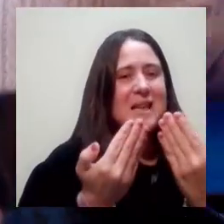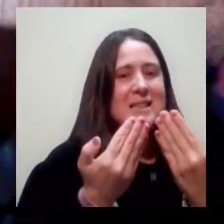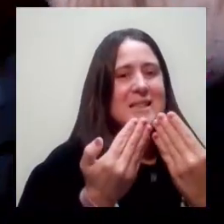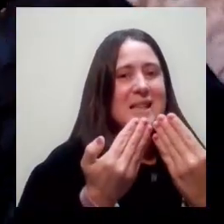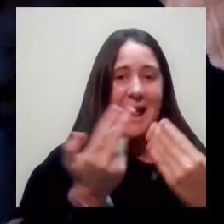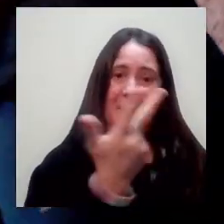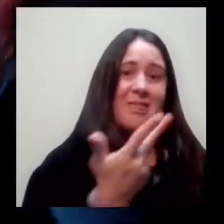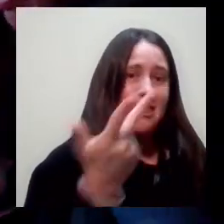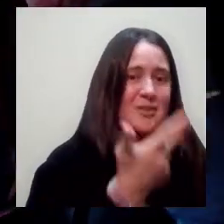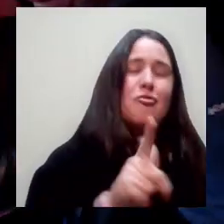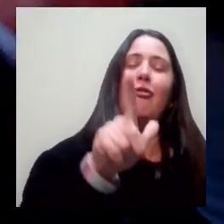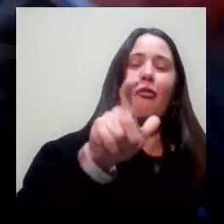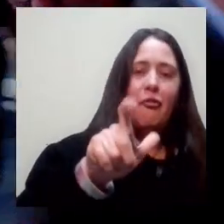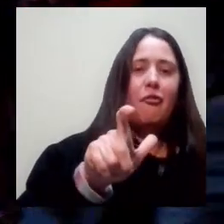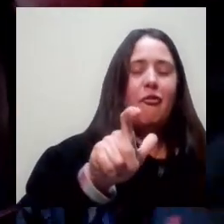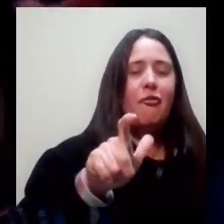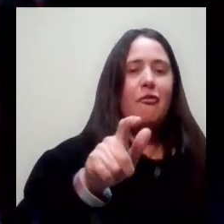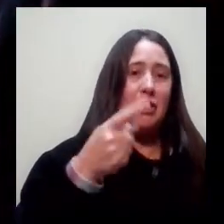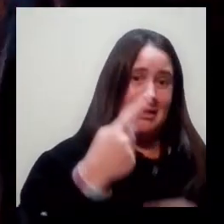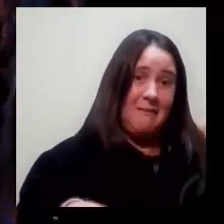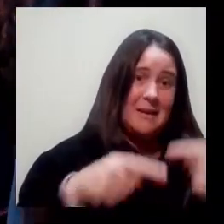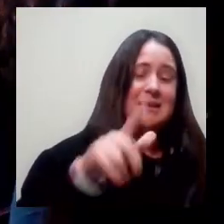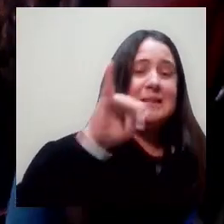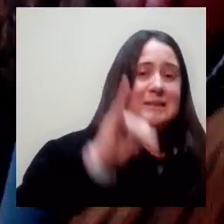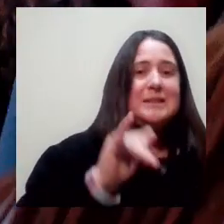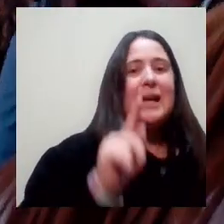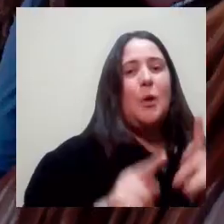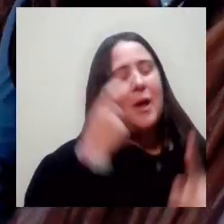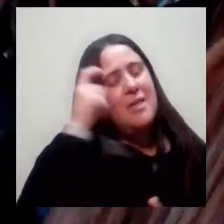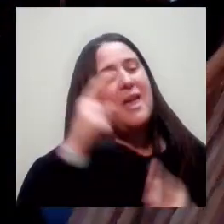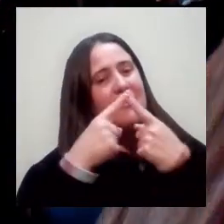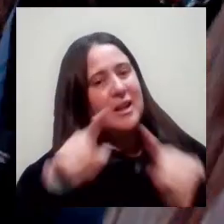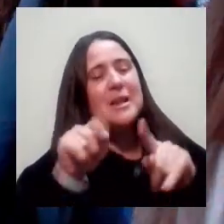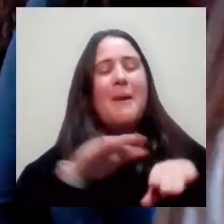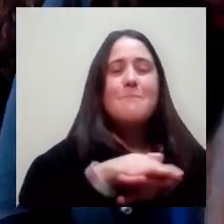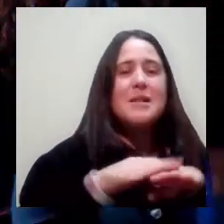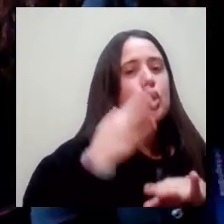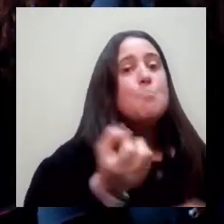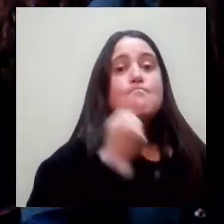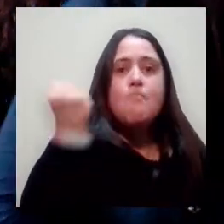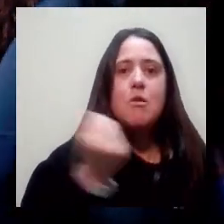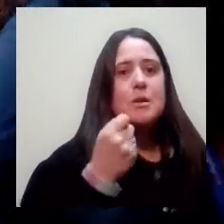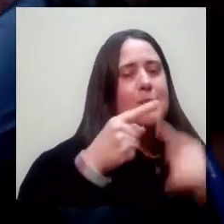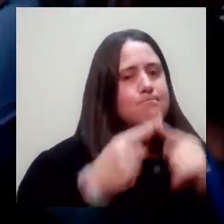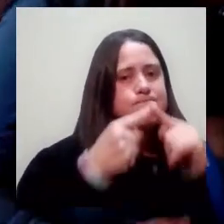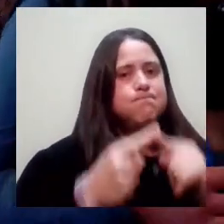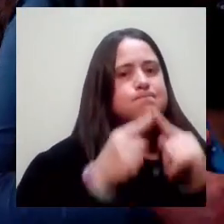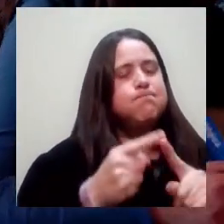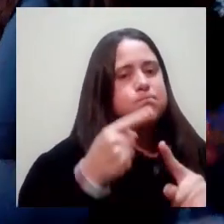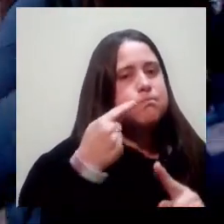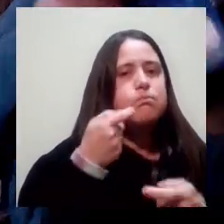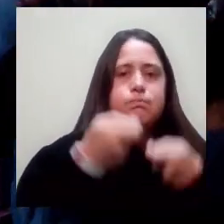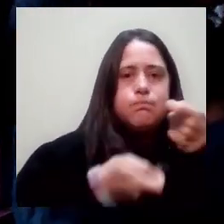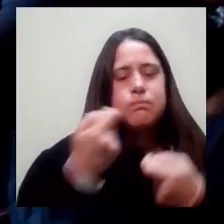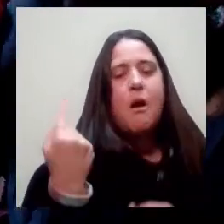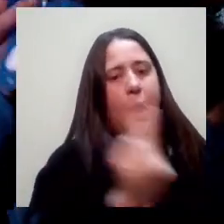Sin dudas hay diferencias en muchas ideas y bases que yo creo que es importante discutirlas y ponerlas sobre la mesa. Este es un